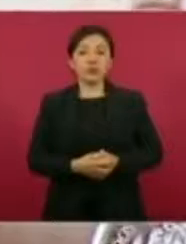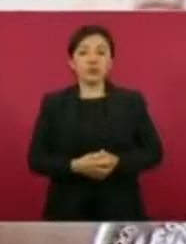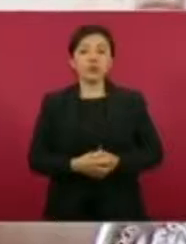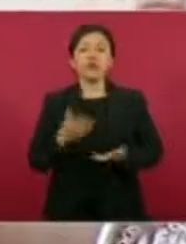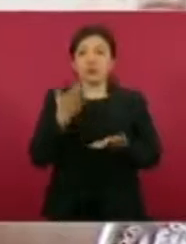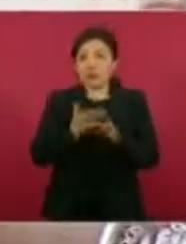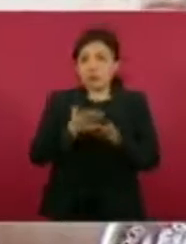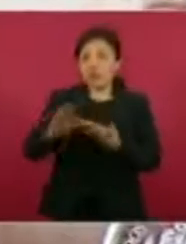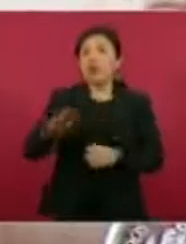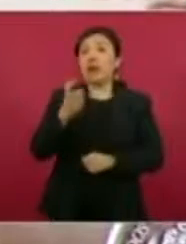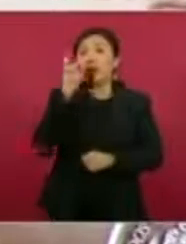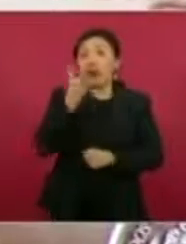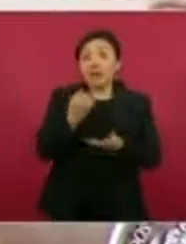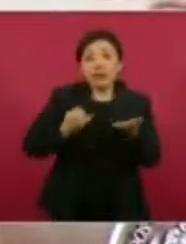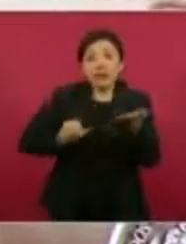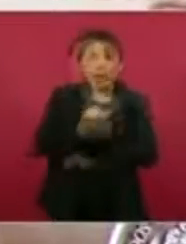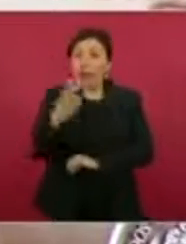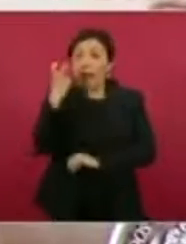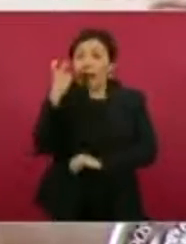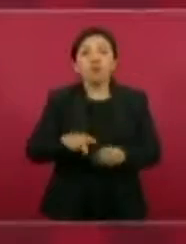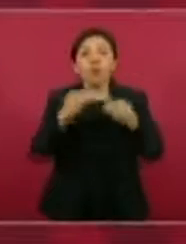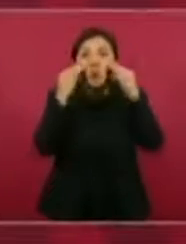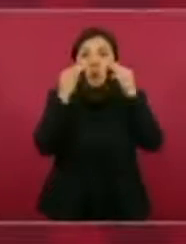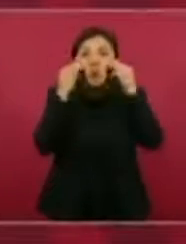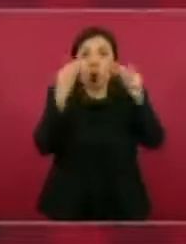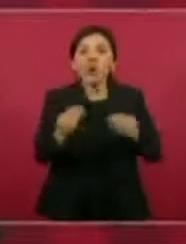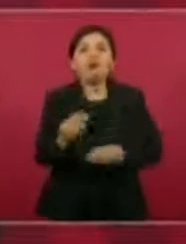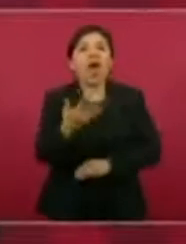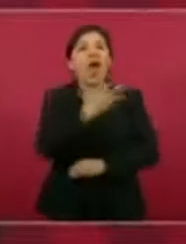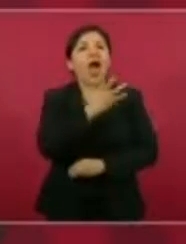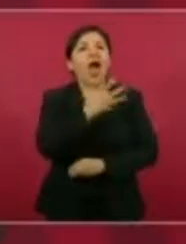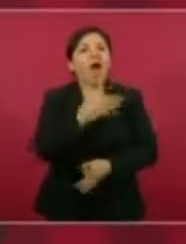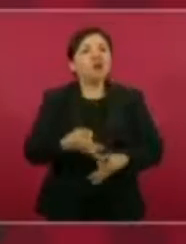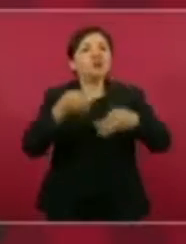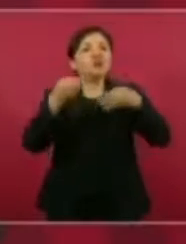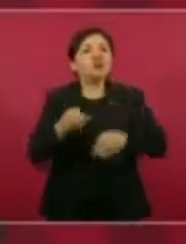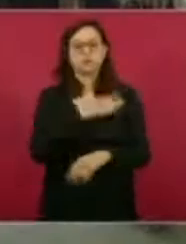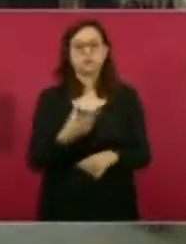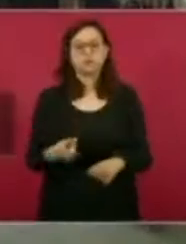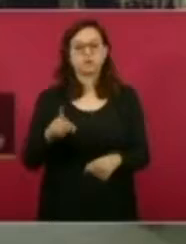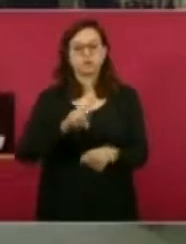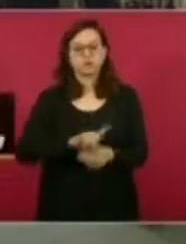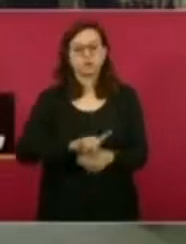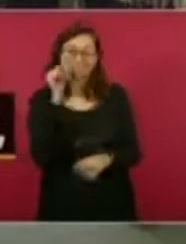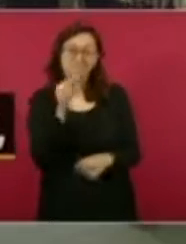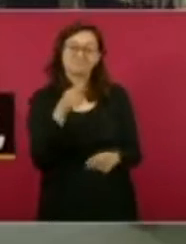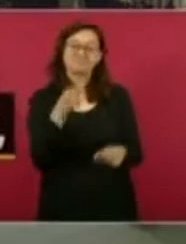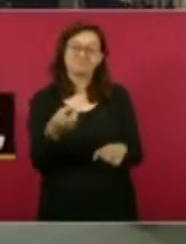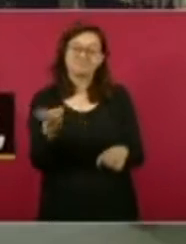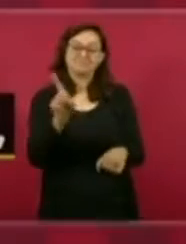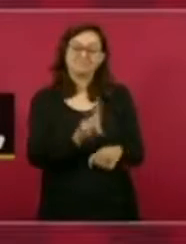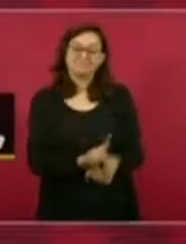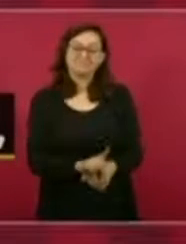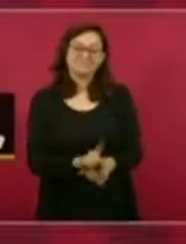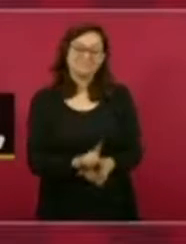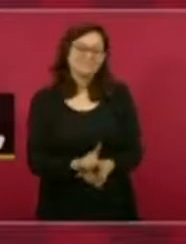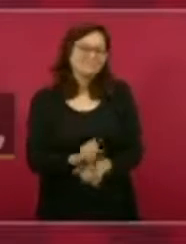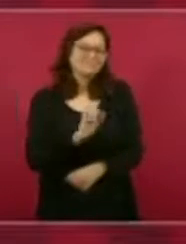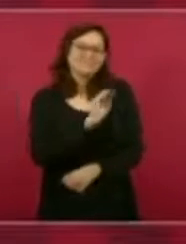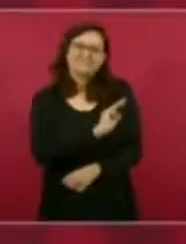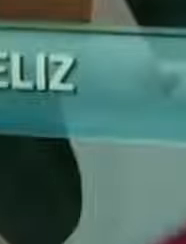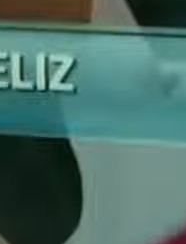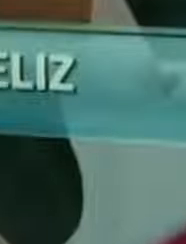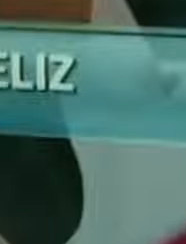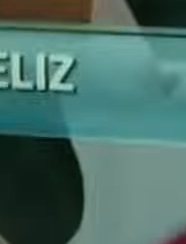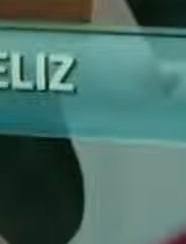una muy buena decisión que demuestra que hay un auténtico Estado de Derecho. Fue un buen día, ¿eh? Estoy feliz, feliz,